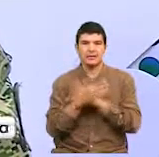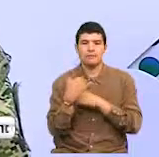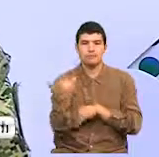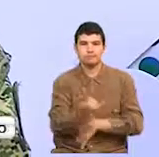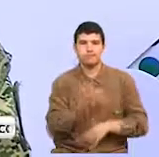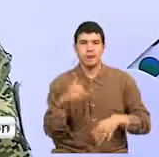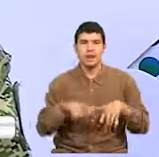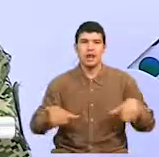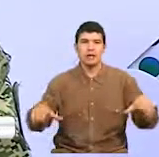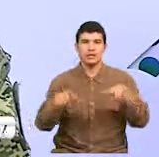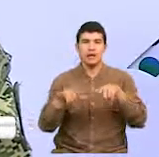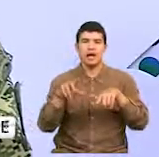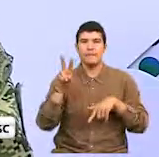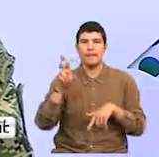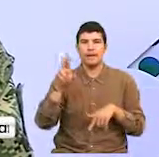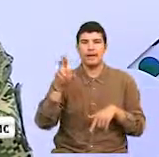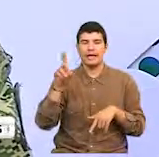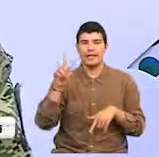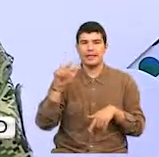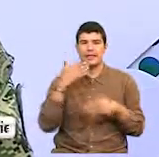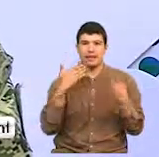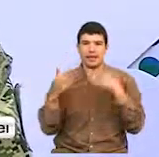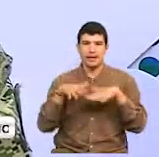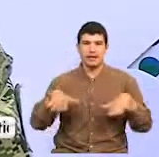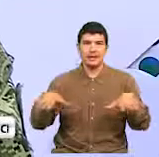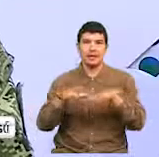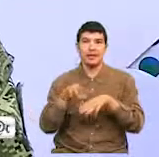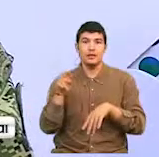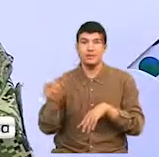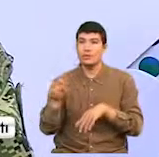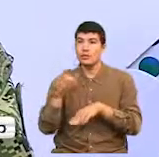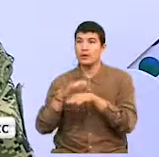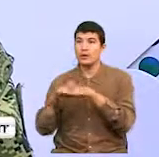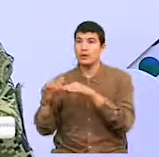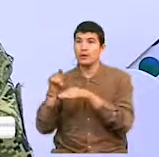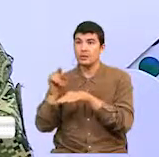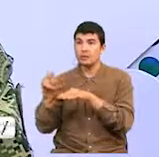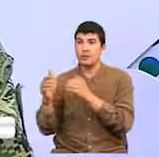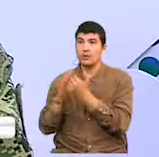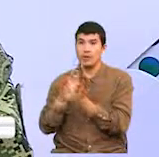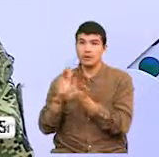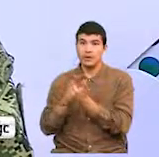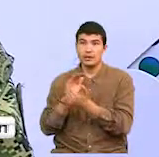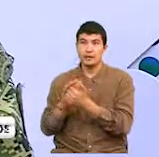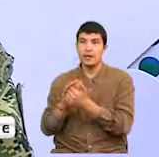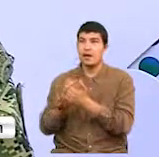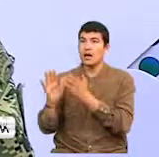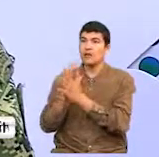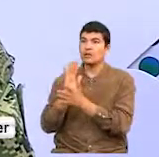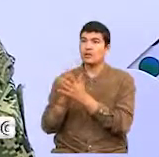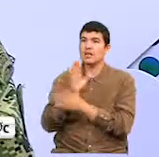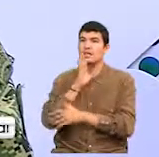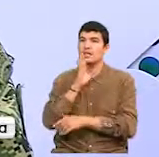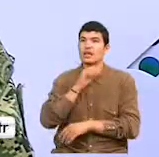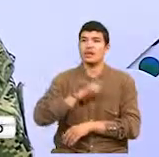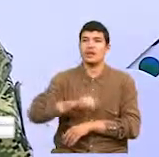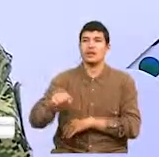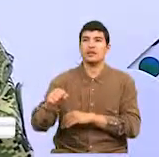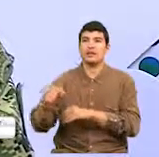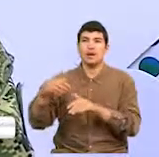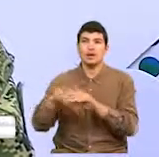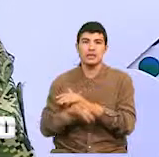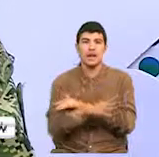zona veredal. Ellos, muy seguramente, cuando tú los invites, le van a contarles quiénes son los que tienen derecho a entrar,